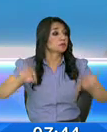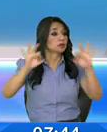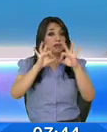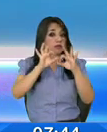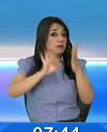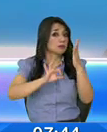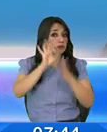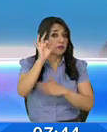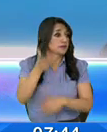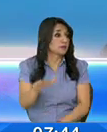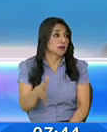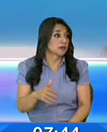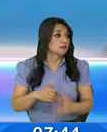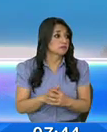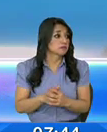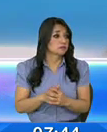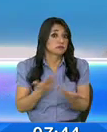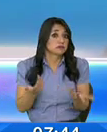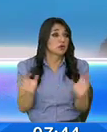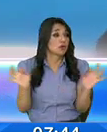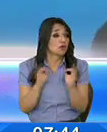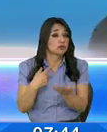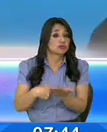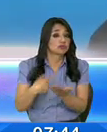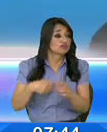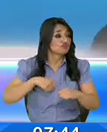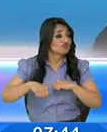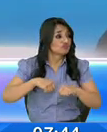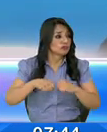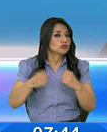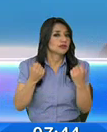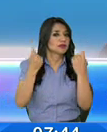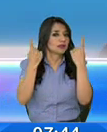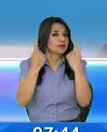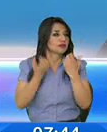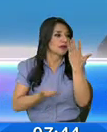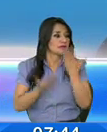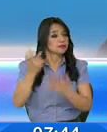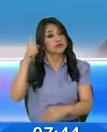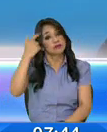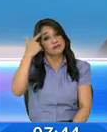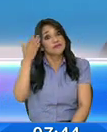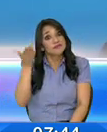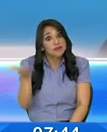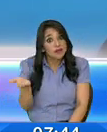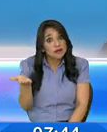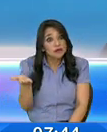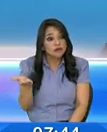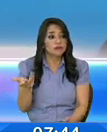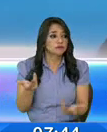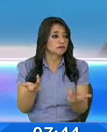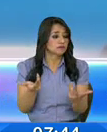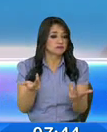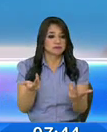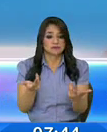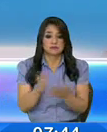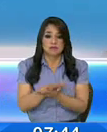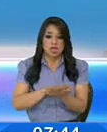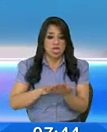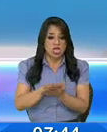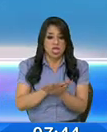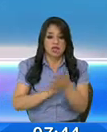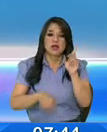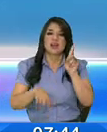no sé las de estar tramitando y yo por eso entendería tal vez que el gobierno hizo una mezcla de